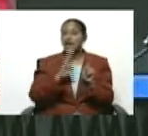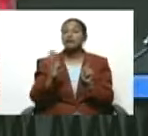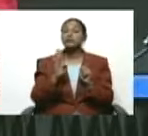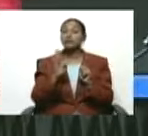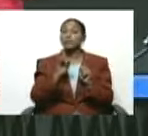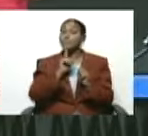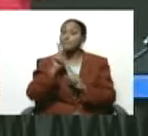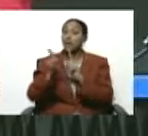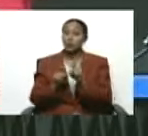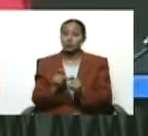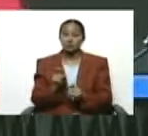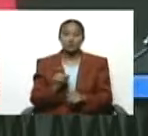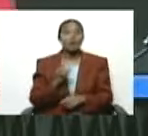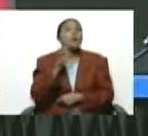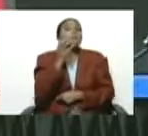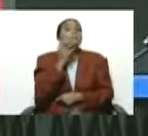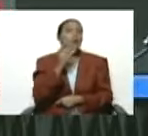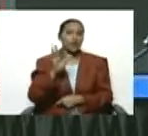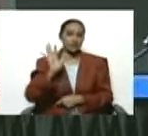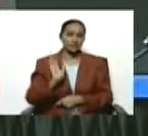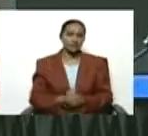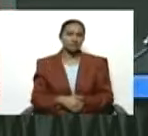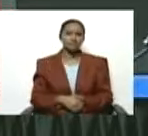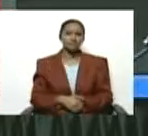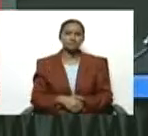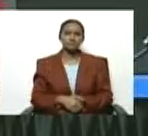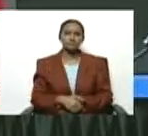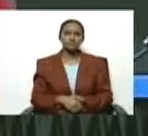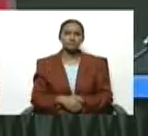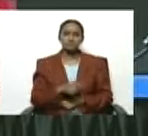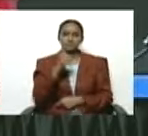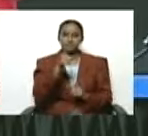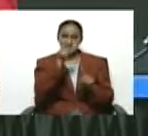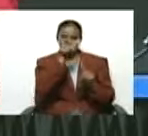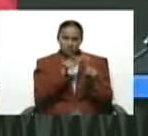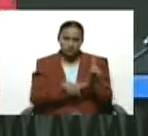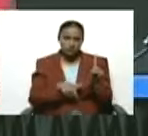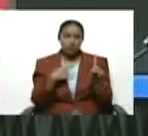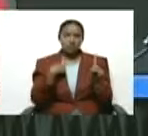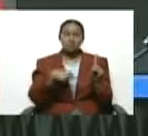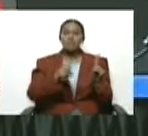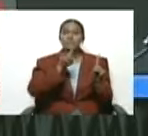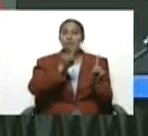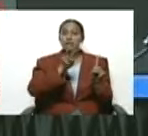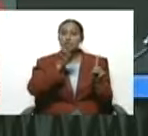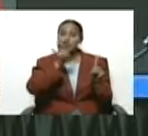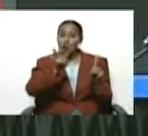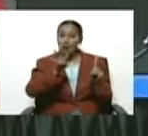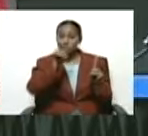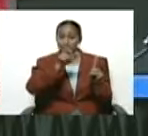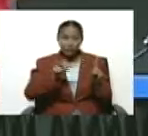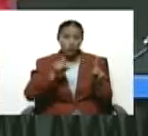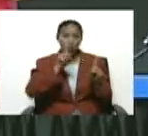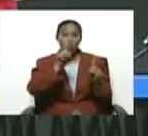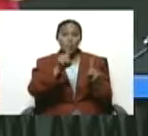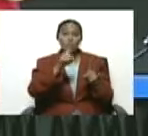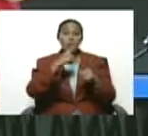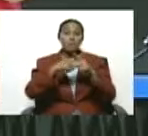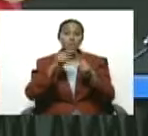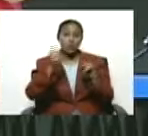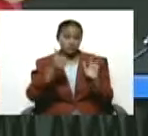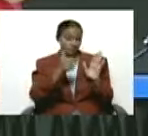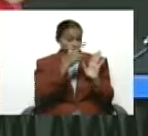Directicos. Por ejemplo, si una persona tiene 24 personas, 23 en su 1 por 10, ese es un objetivo para